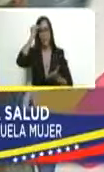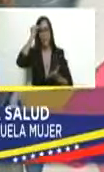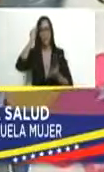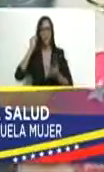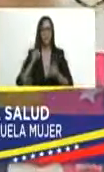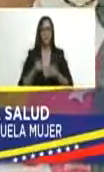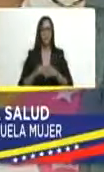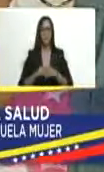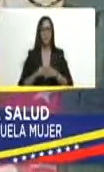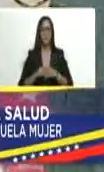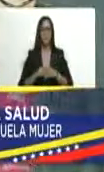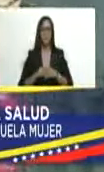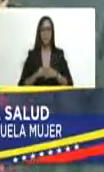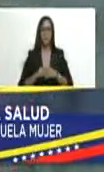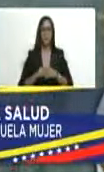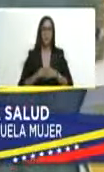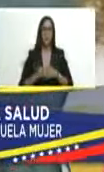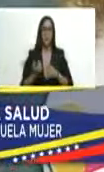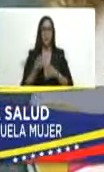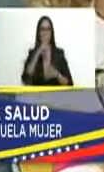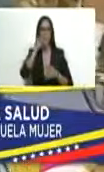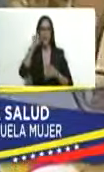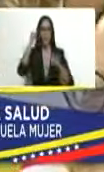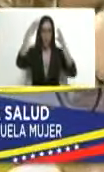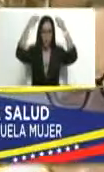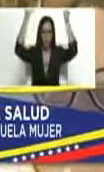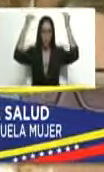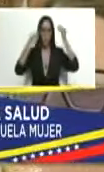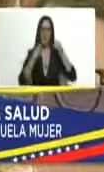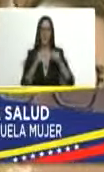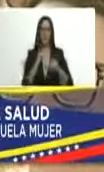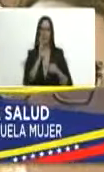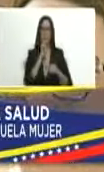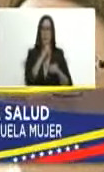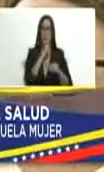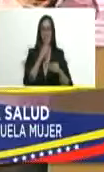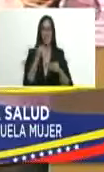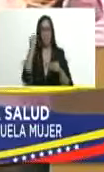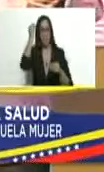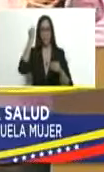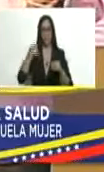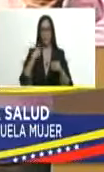¿No? Más burro, me decían ellos, y todavía me dicen, porque los apellidos me subestiman.